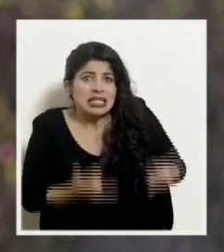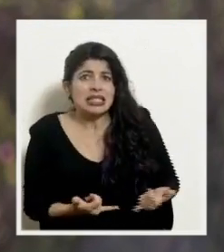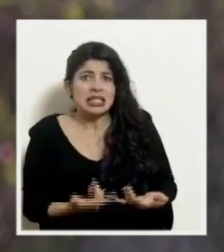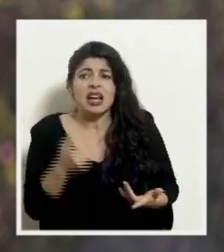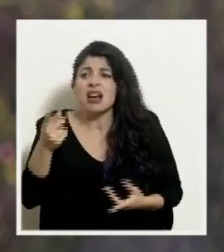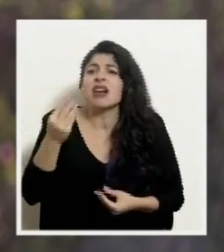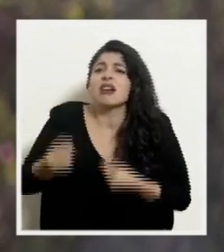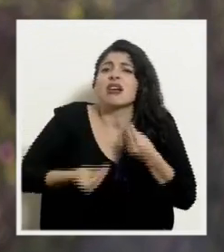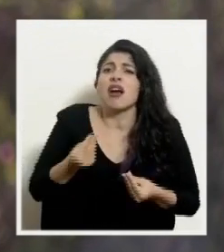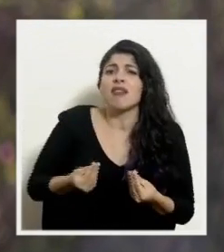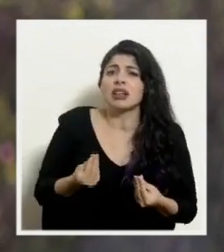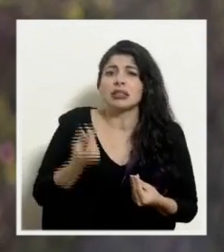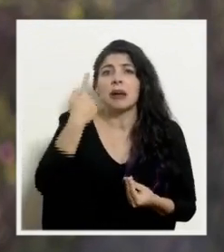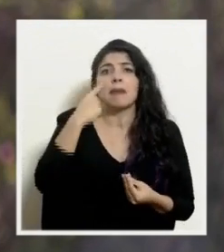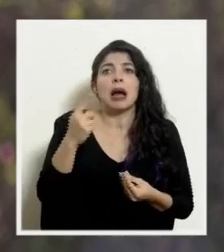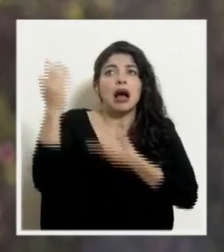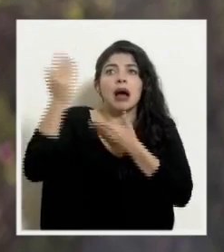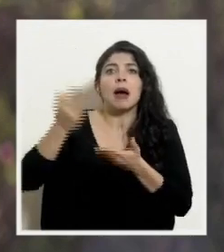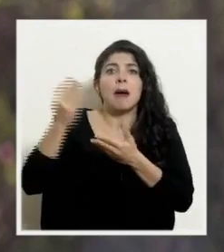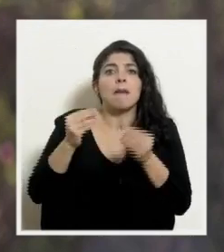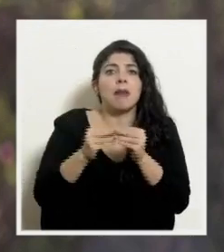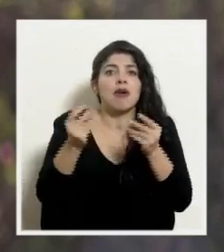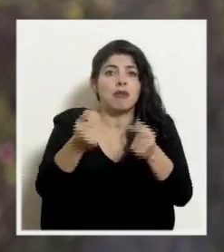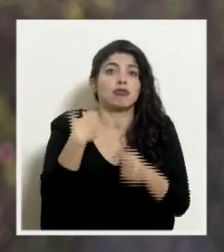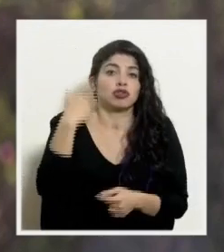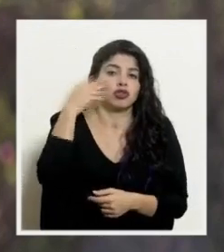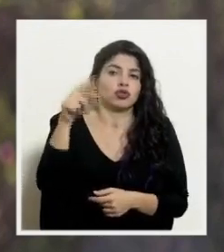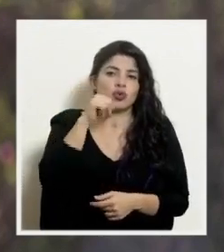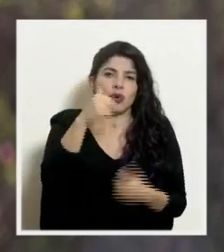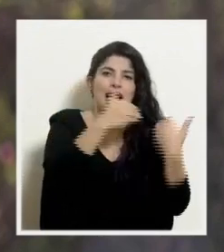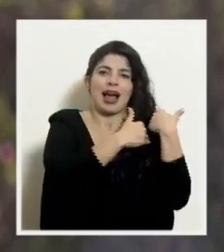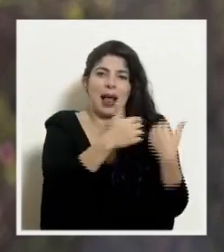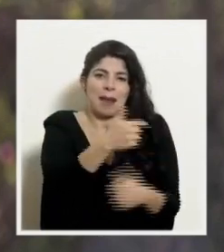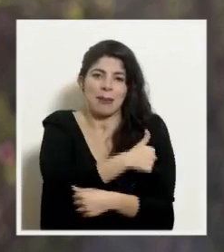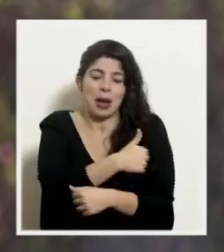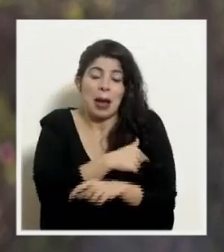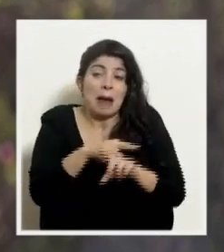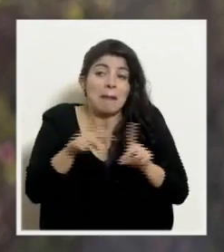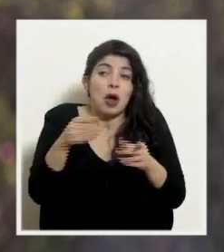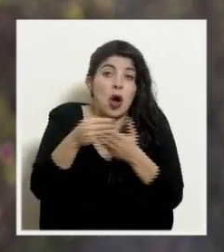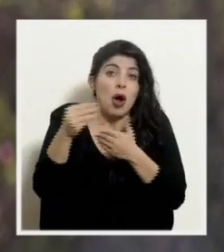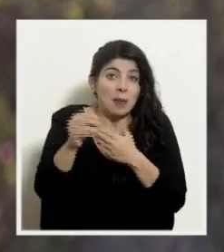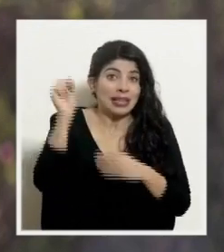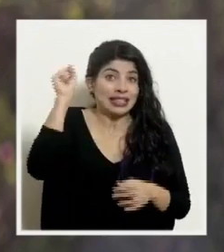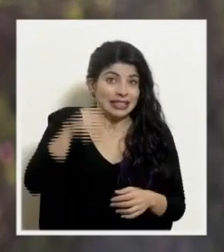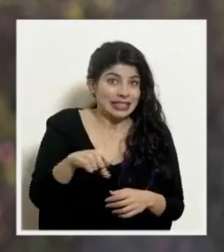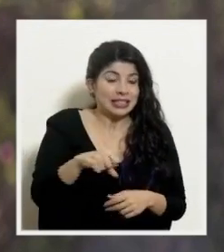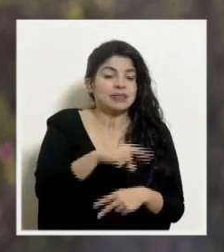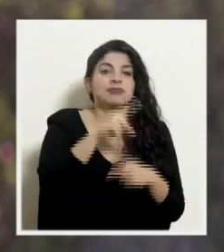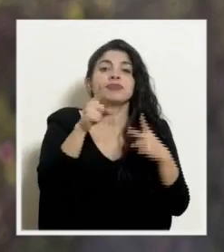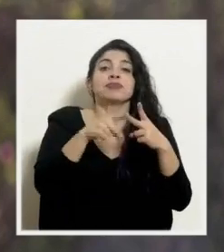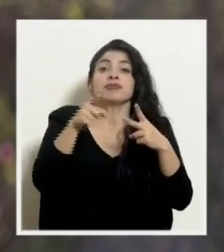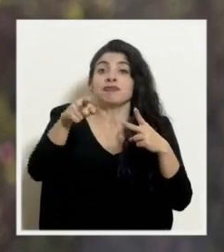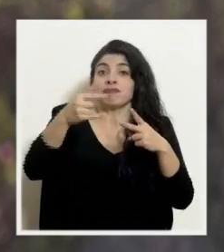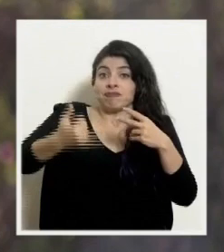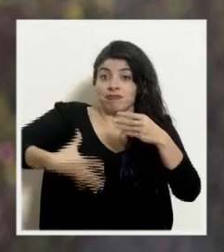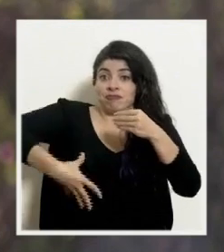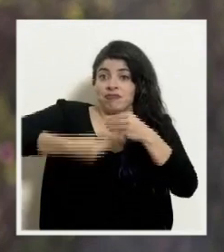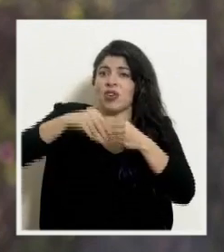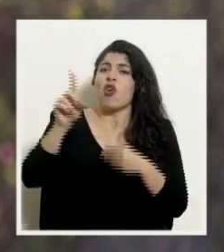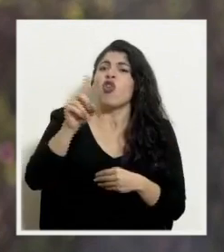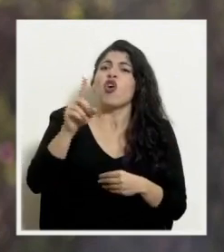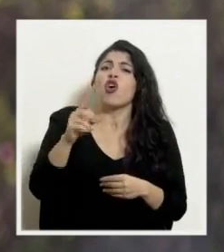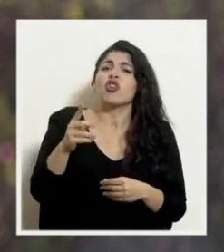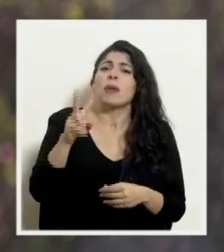se puede hacer para que por lo menos aumente la llegada de vacunas? Sabemos que no es competencia de ustedes la vacunación, pero sí la compra. Luego, sobre la adenda que están anunciando, ¿de dónde salieron